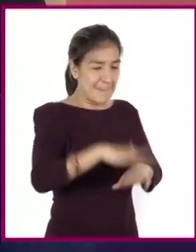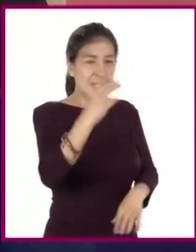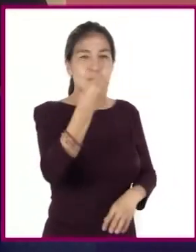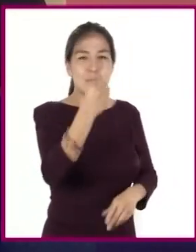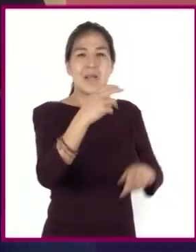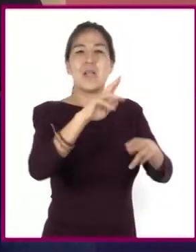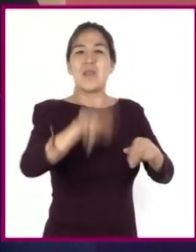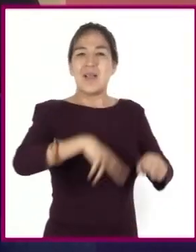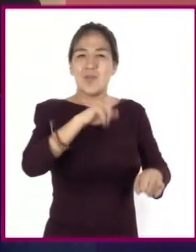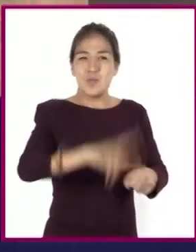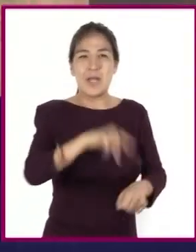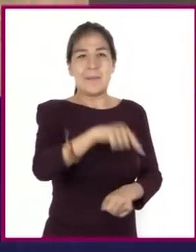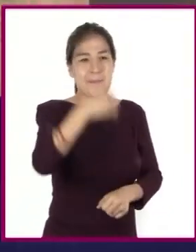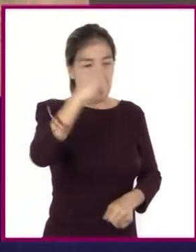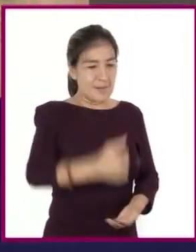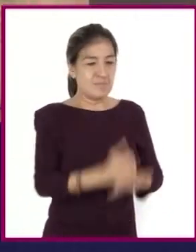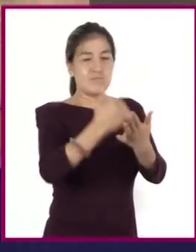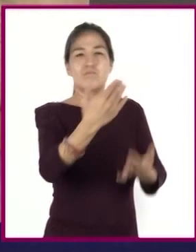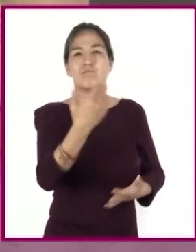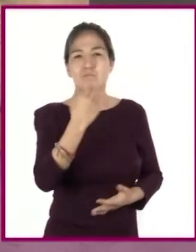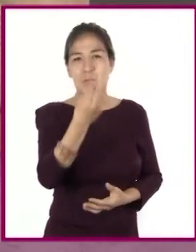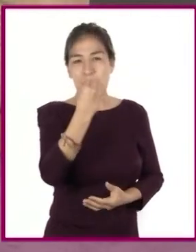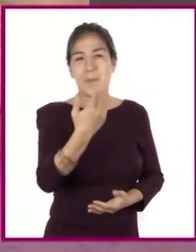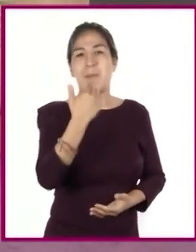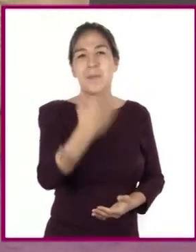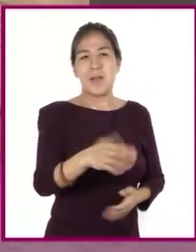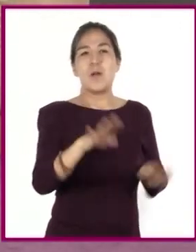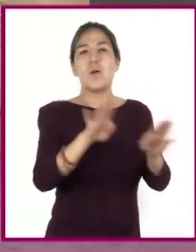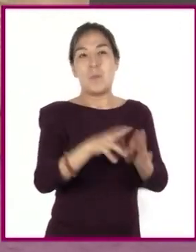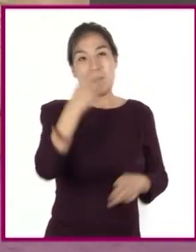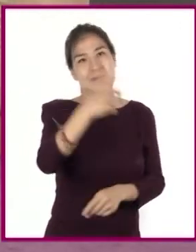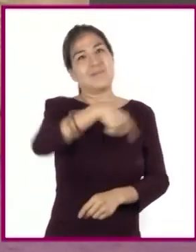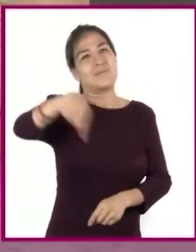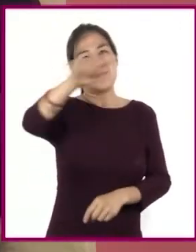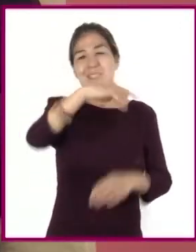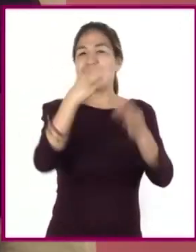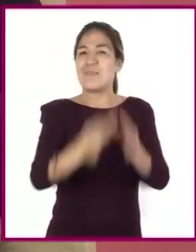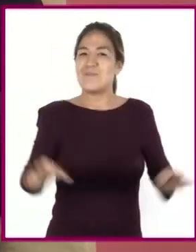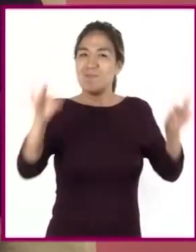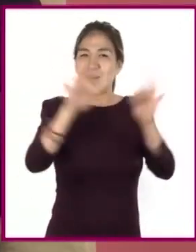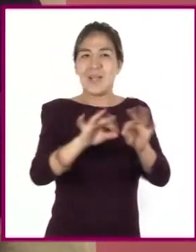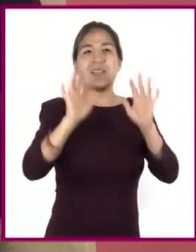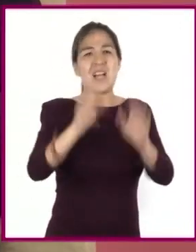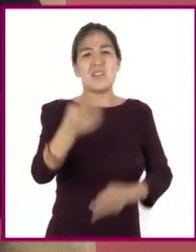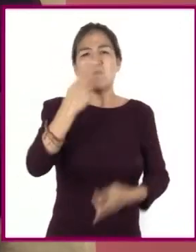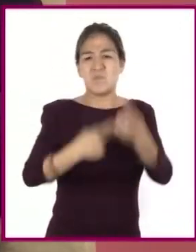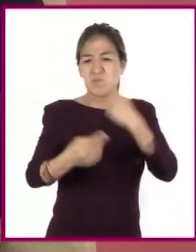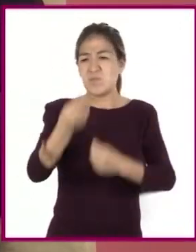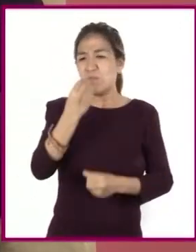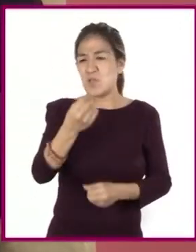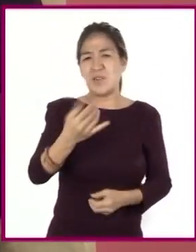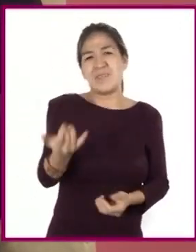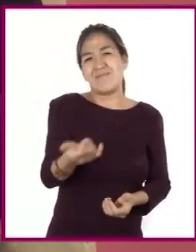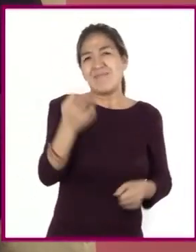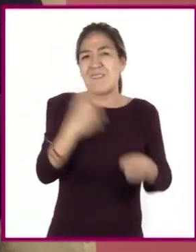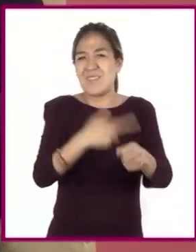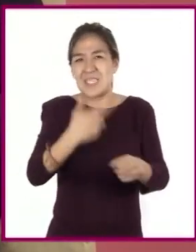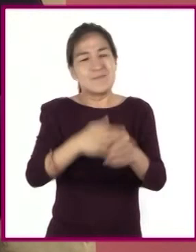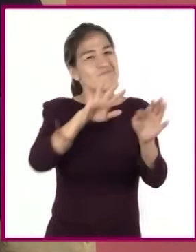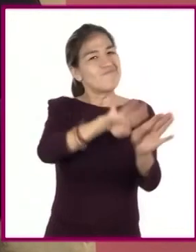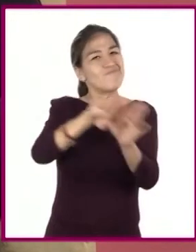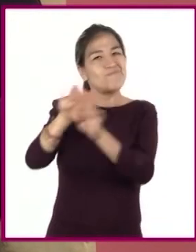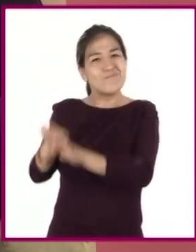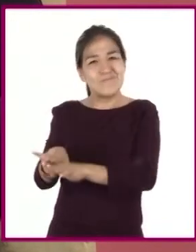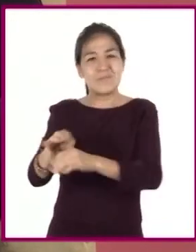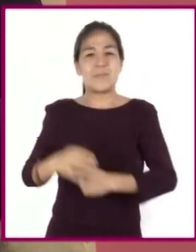principio mejor. Tratar de quitar, eso ya sería una tarea esencial para todos, quitar todos los edulcorantes artificiales.